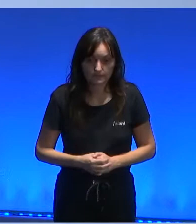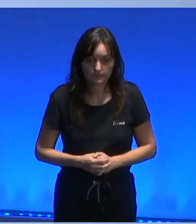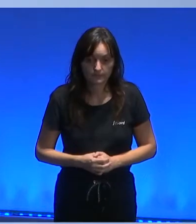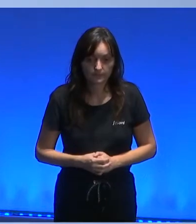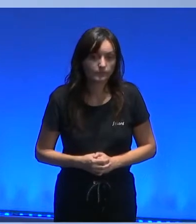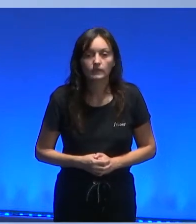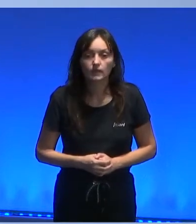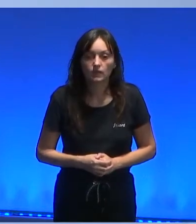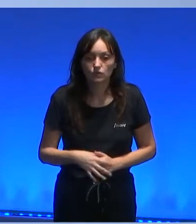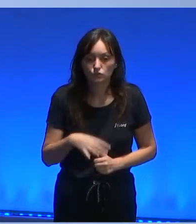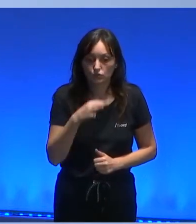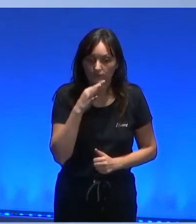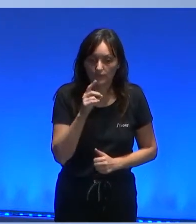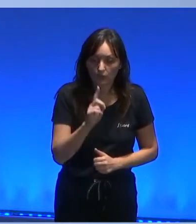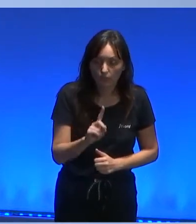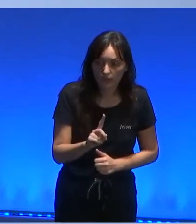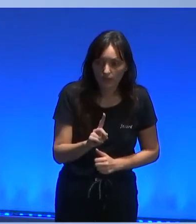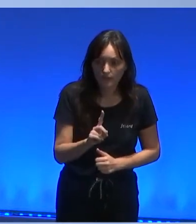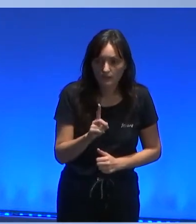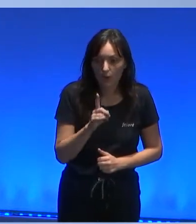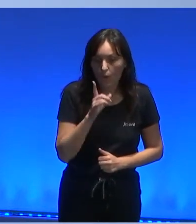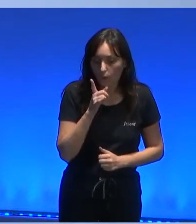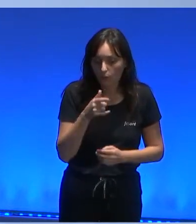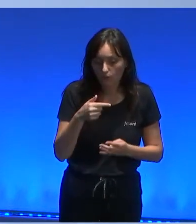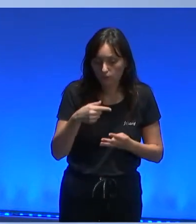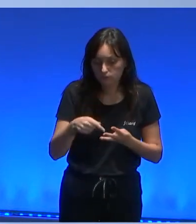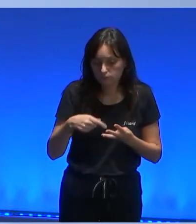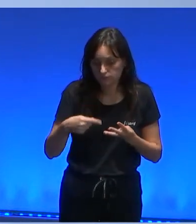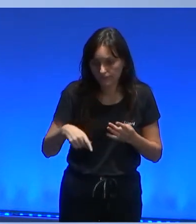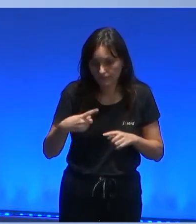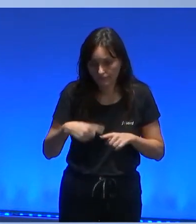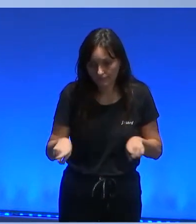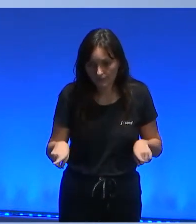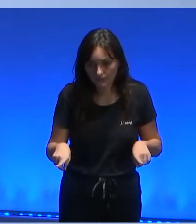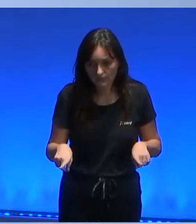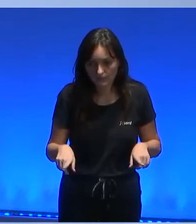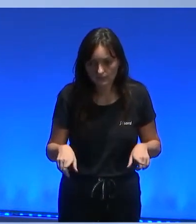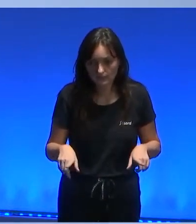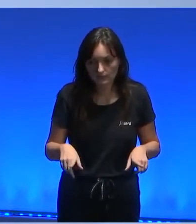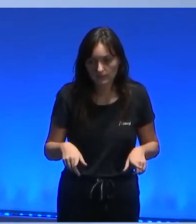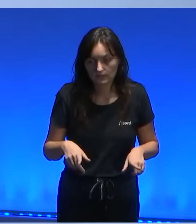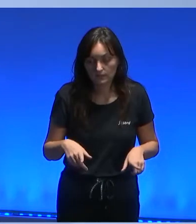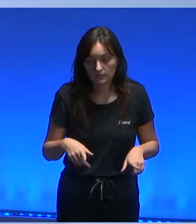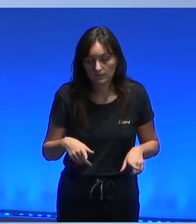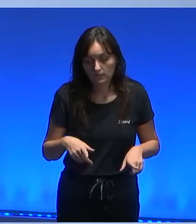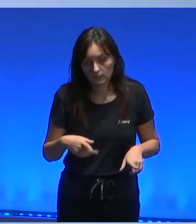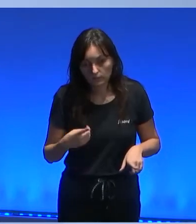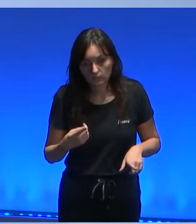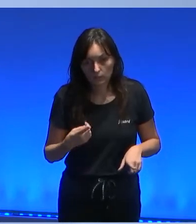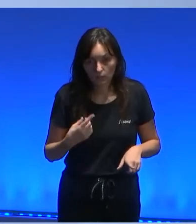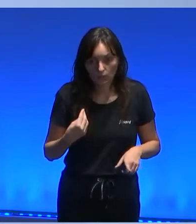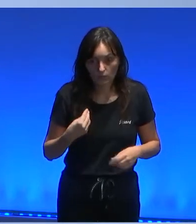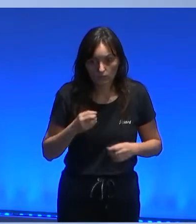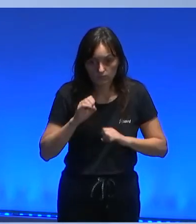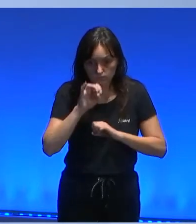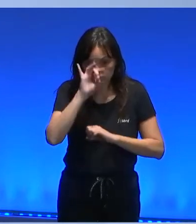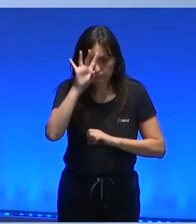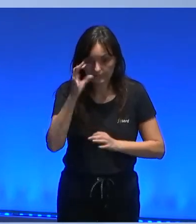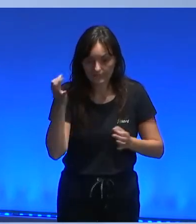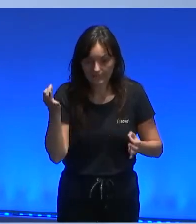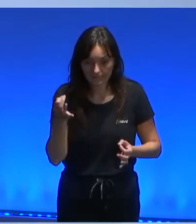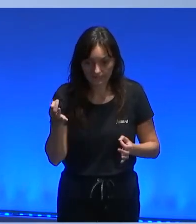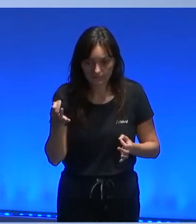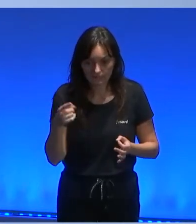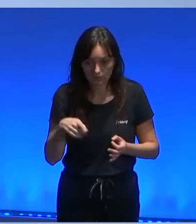Y no fue suficiente por muchas razones, la más banal, pero la más impresionante es que la